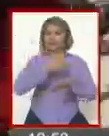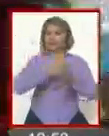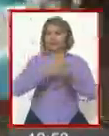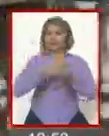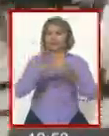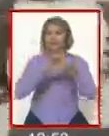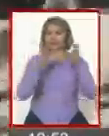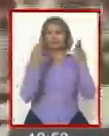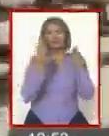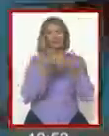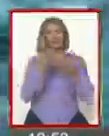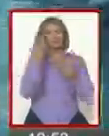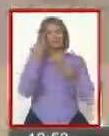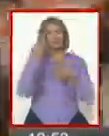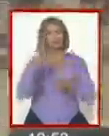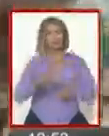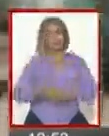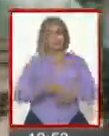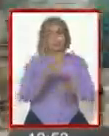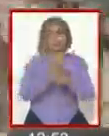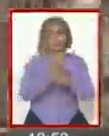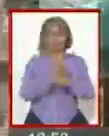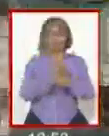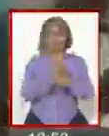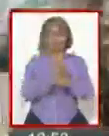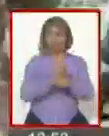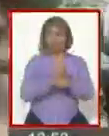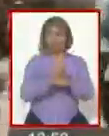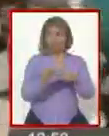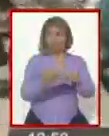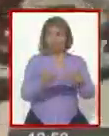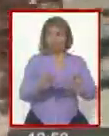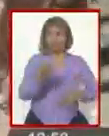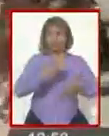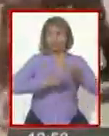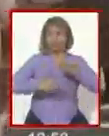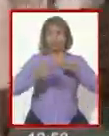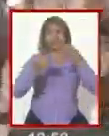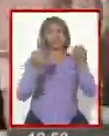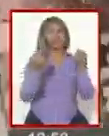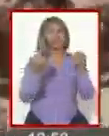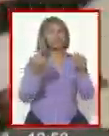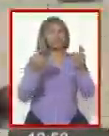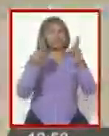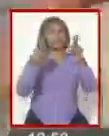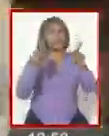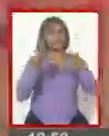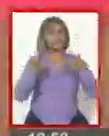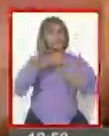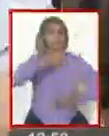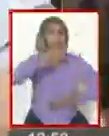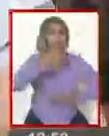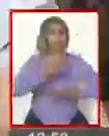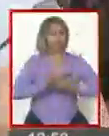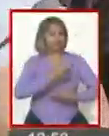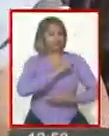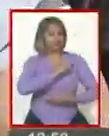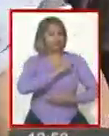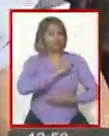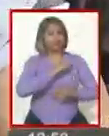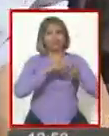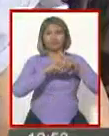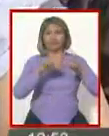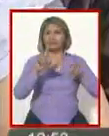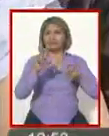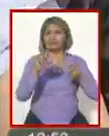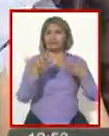pagados por su familia para poder trabajar aquí en el sector gremial. Hay mucha gente que tiene sus hijos que son policías,